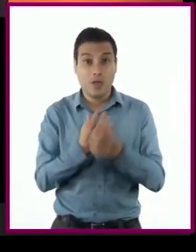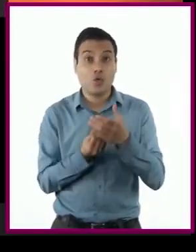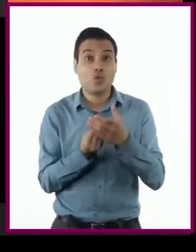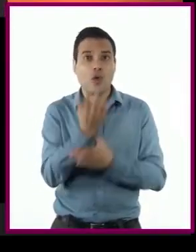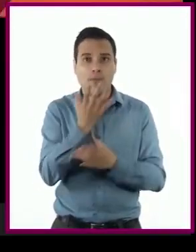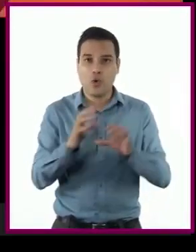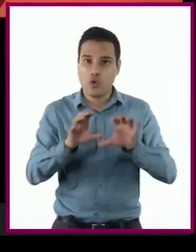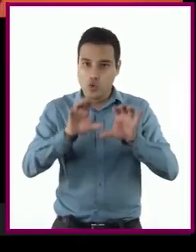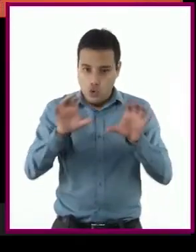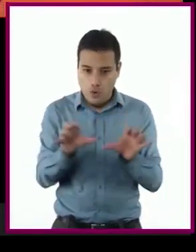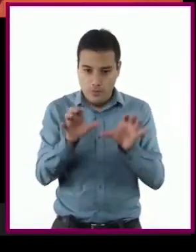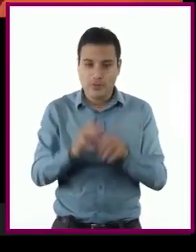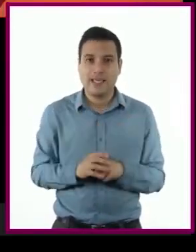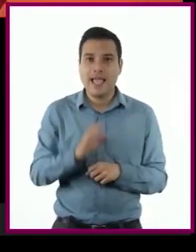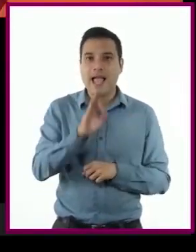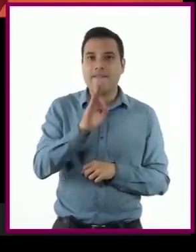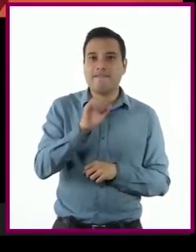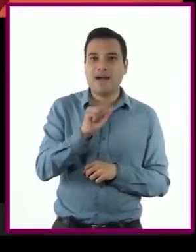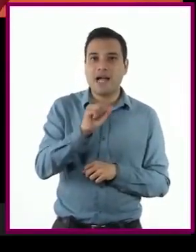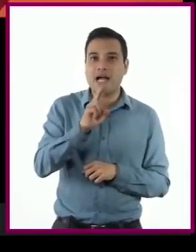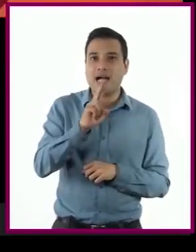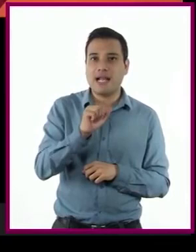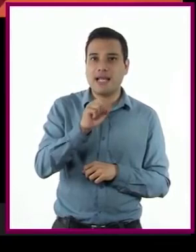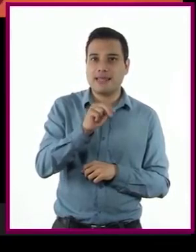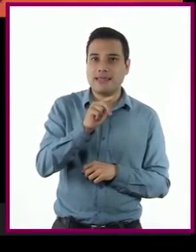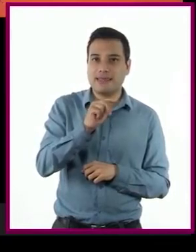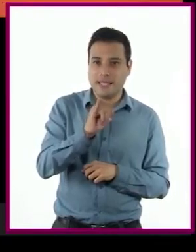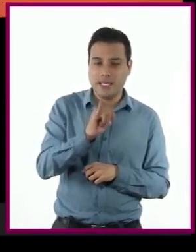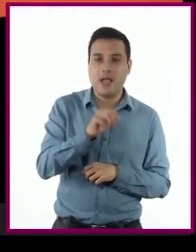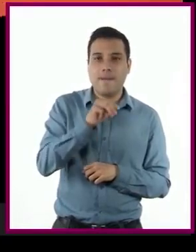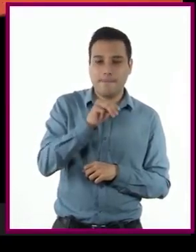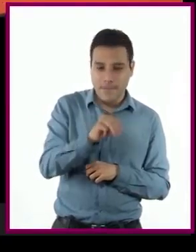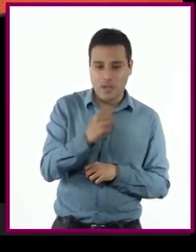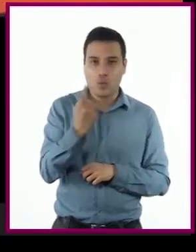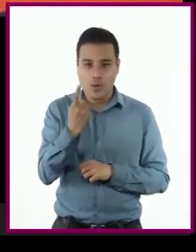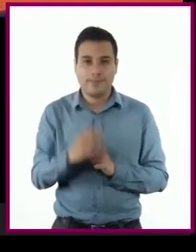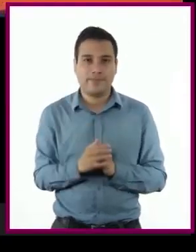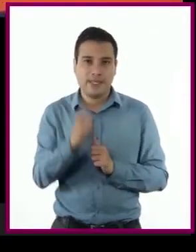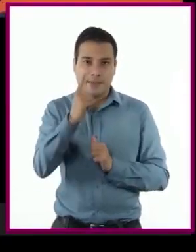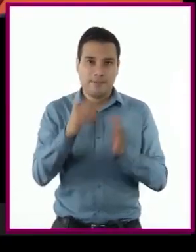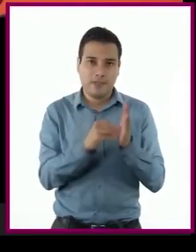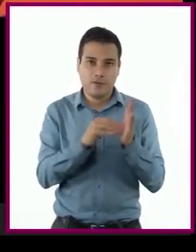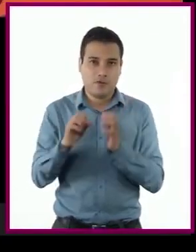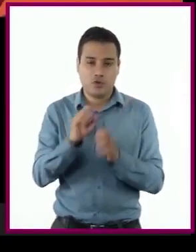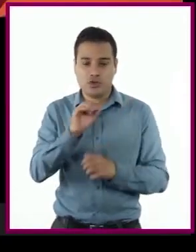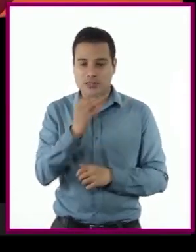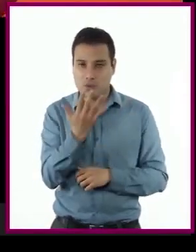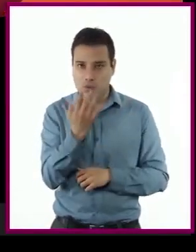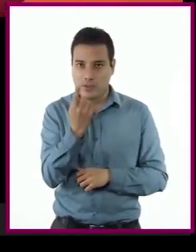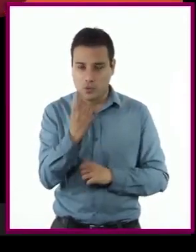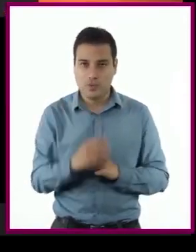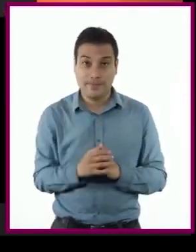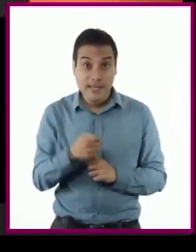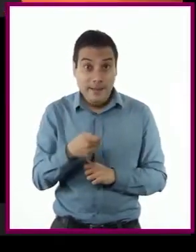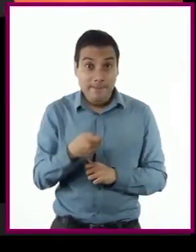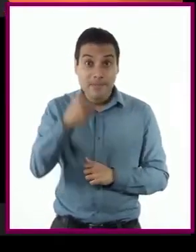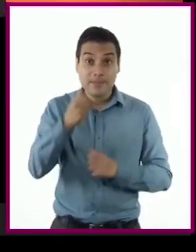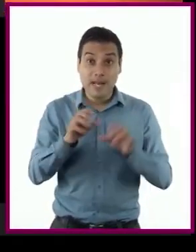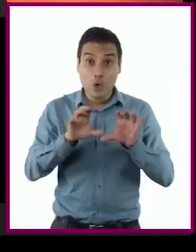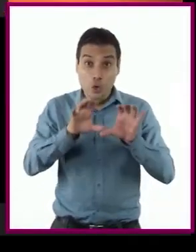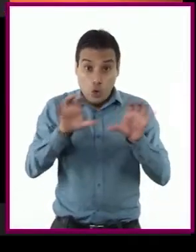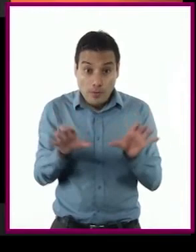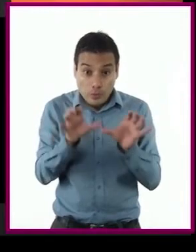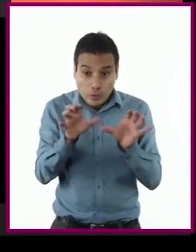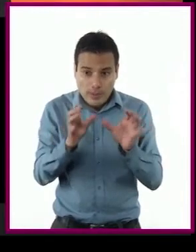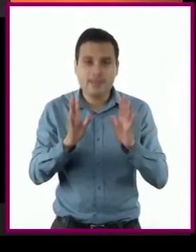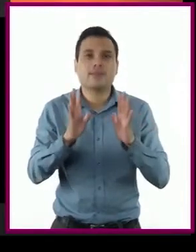modelo, la Ferranti Mark I, en 1951, una de las primeras computadoras